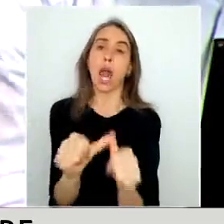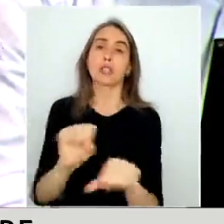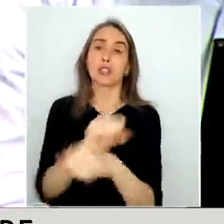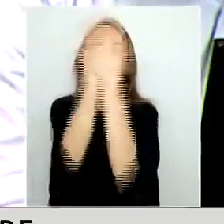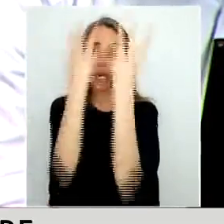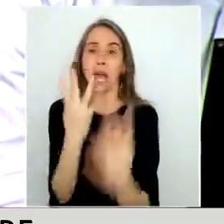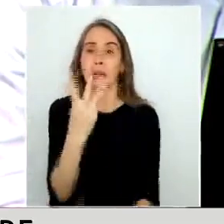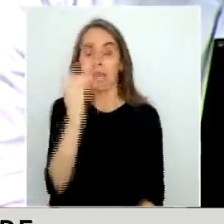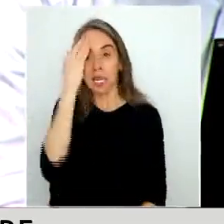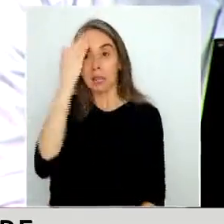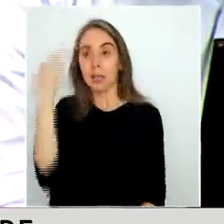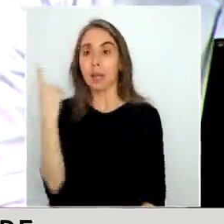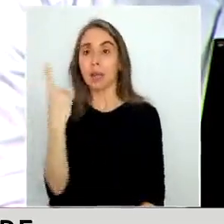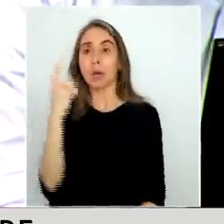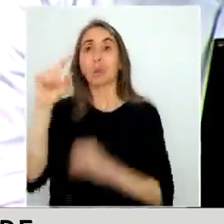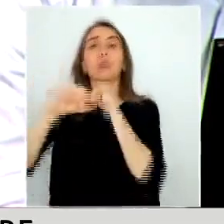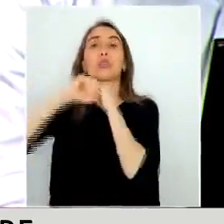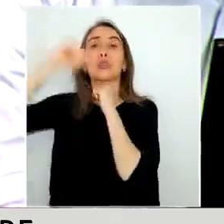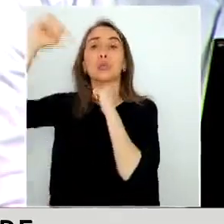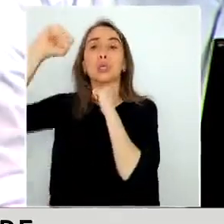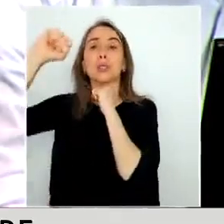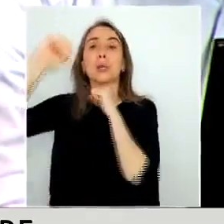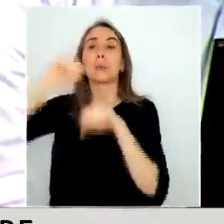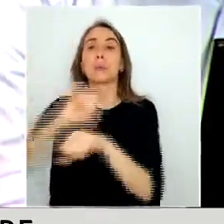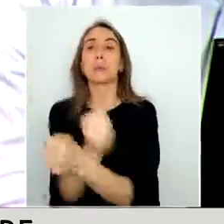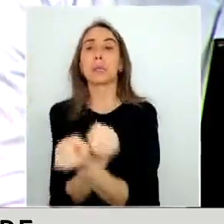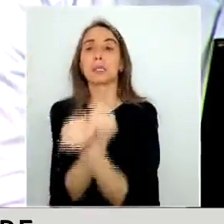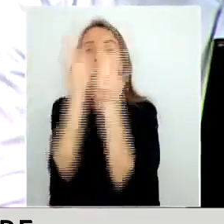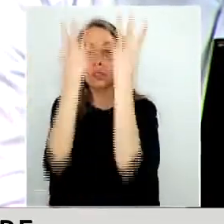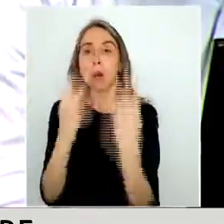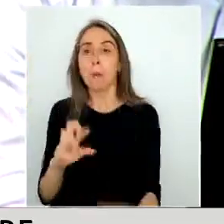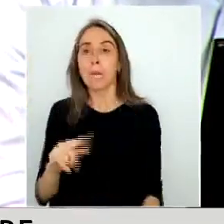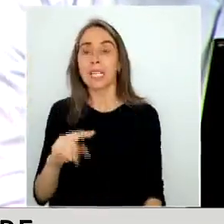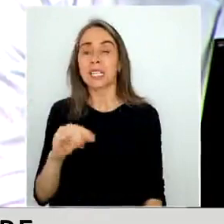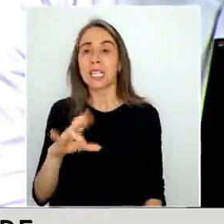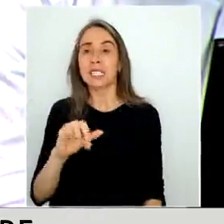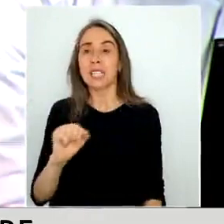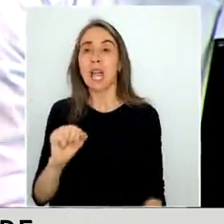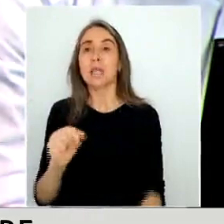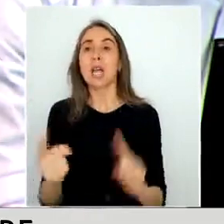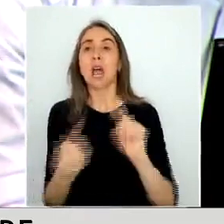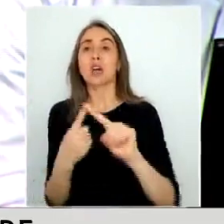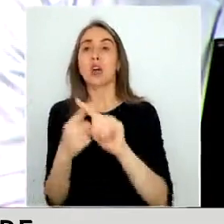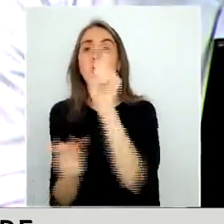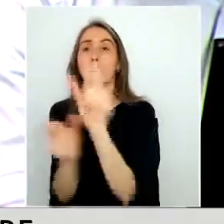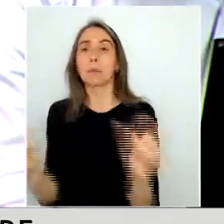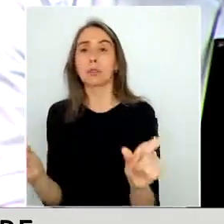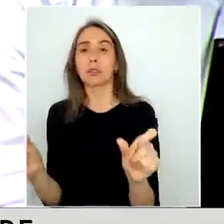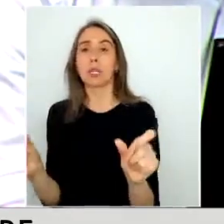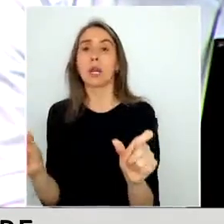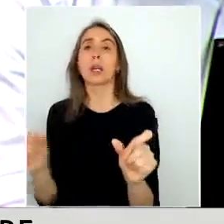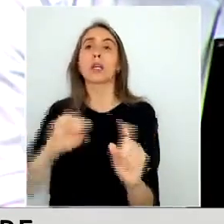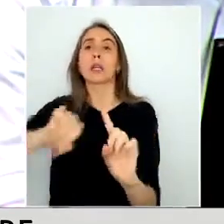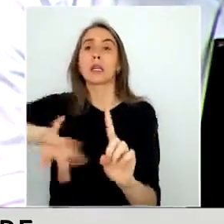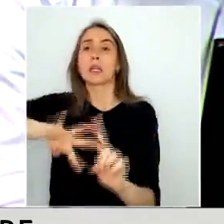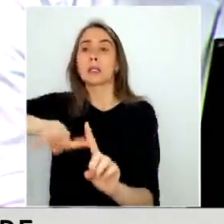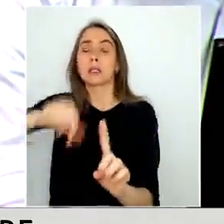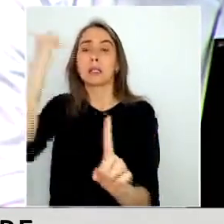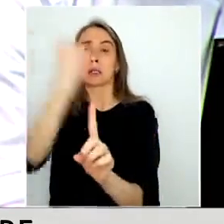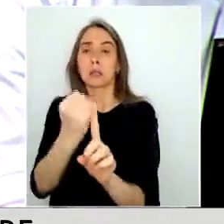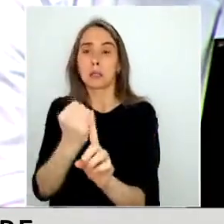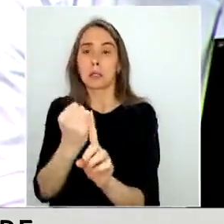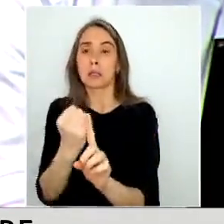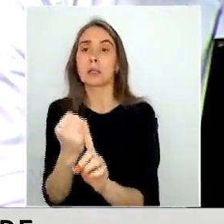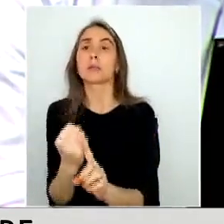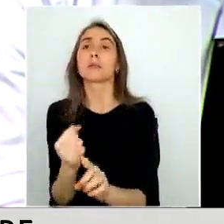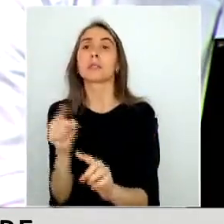uno que se suicidó en la cárcel de la penitenciaría al estar en contacto con la población criminógena y lo del punto medio de la determinación